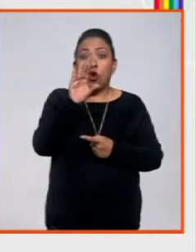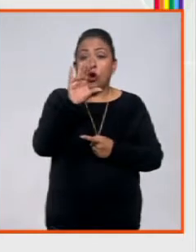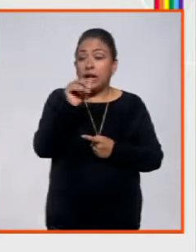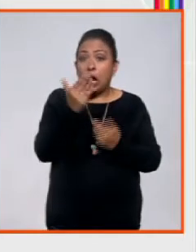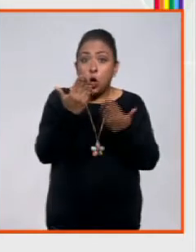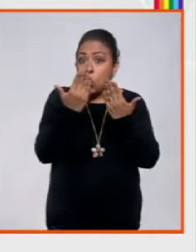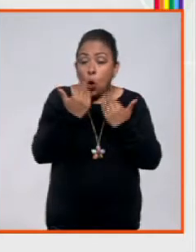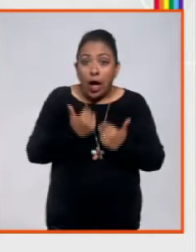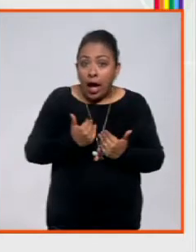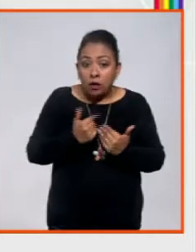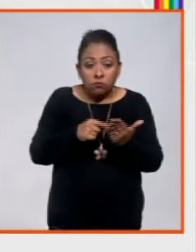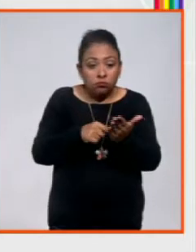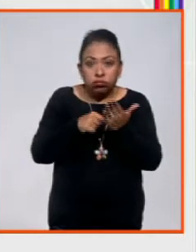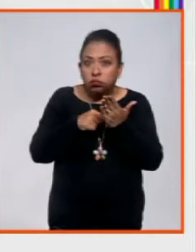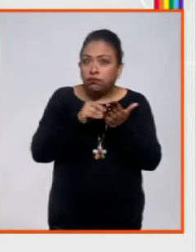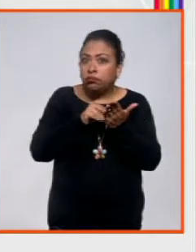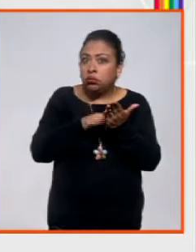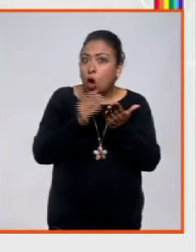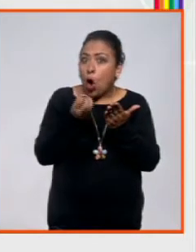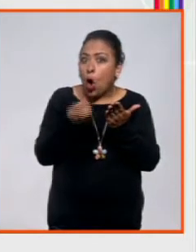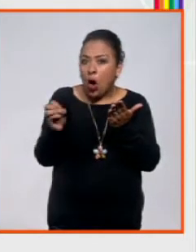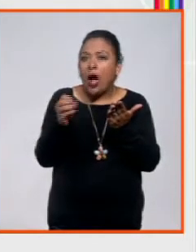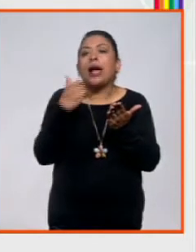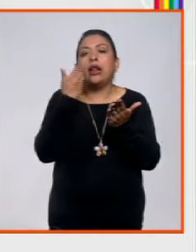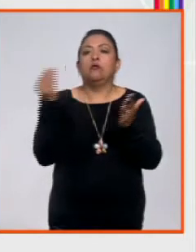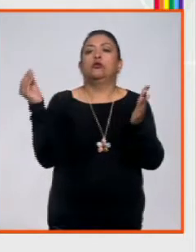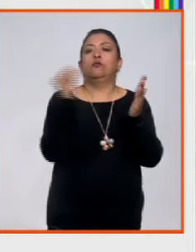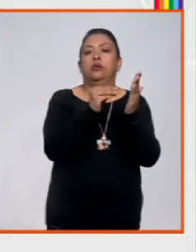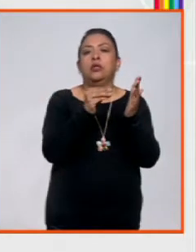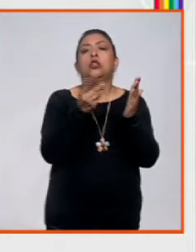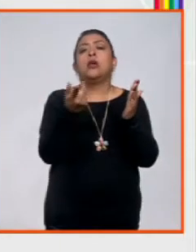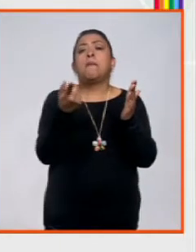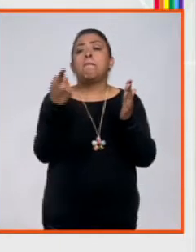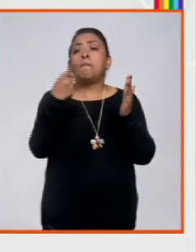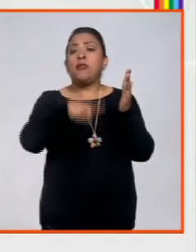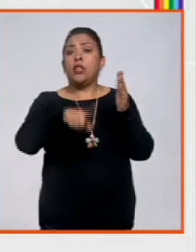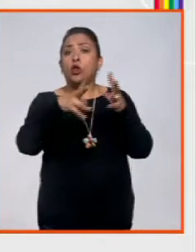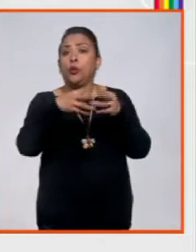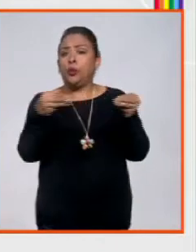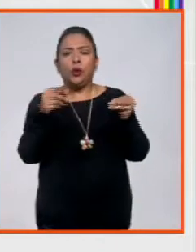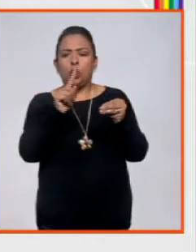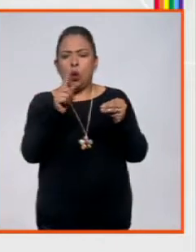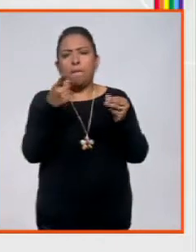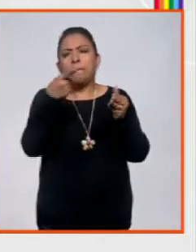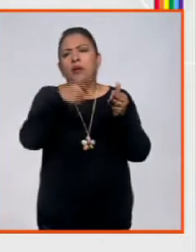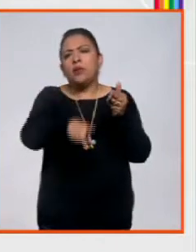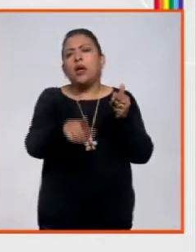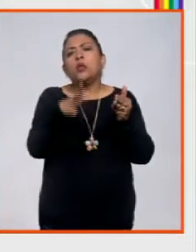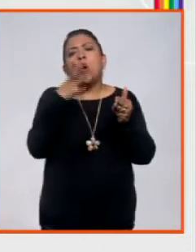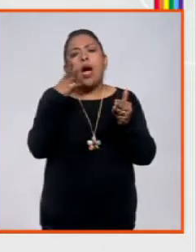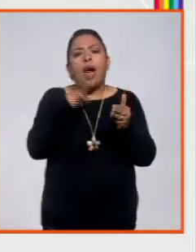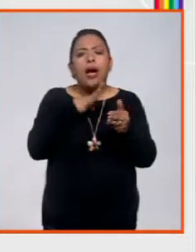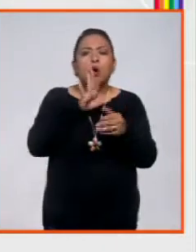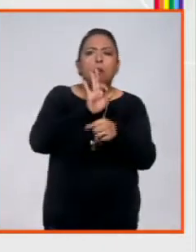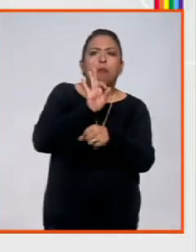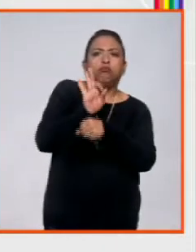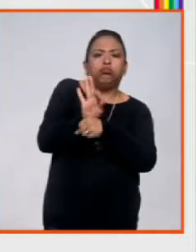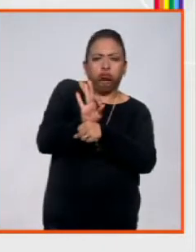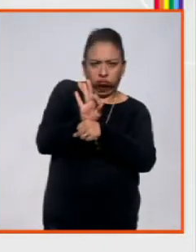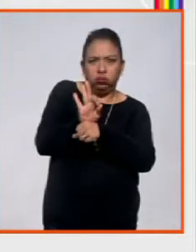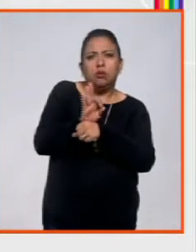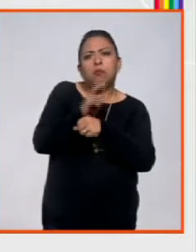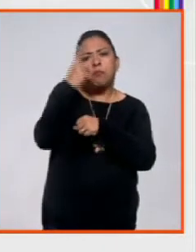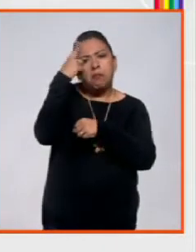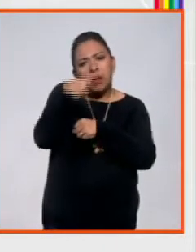lo que queremos darles existencia eso no quiere decir que el mandato desaparezca el mandato simplemente va a tener un paraguas sobre el cual